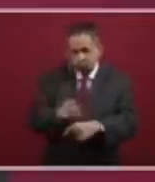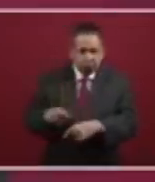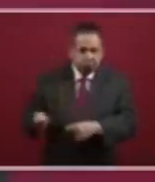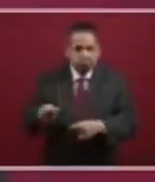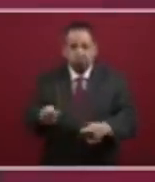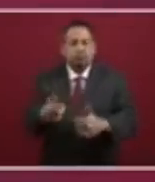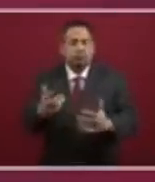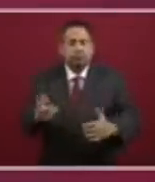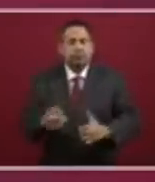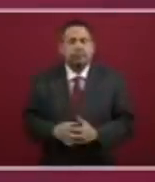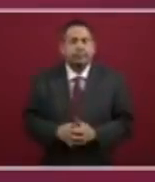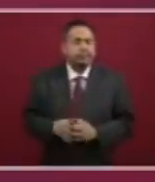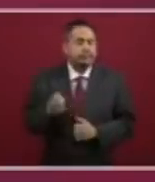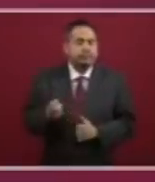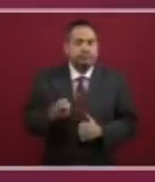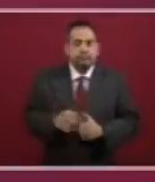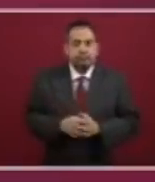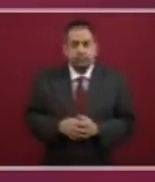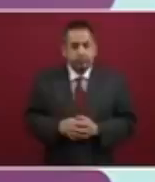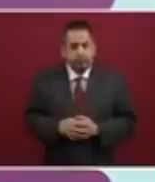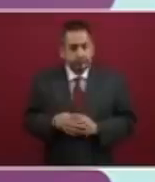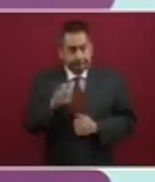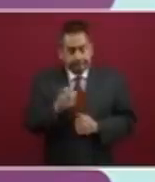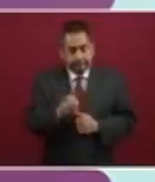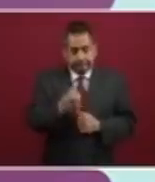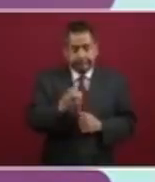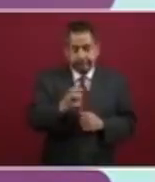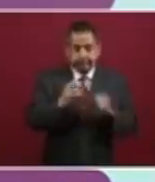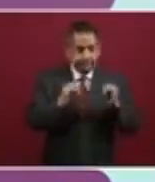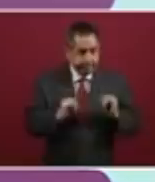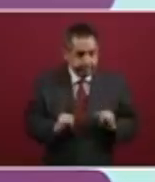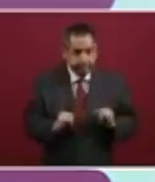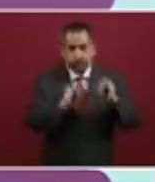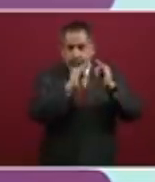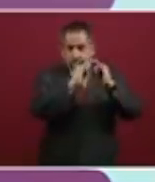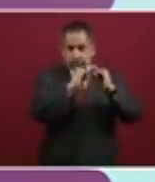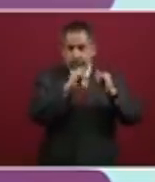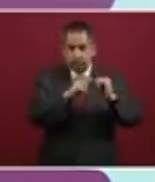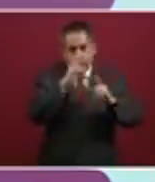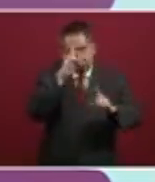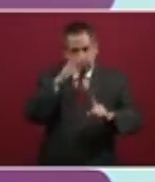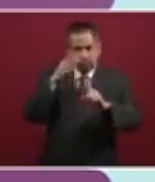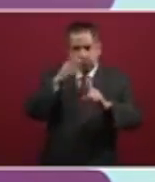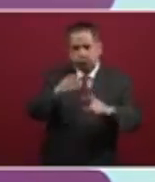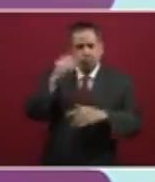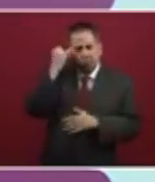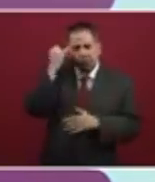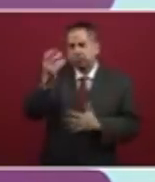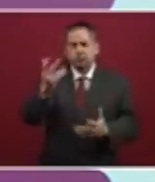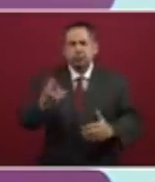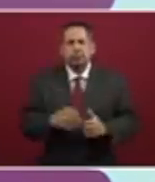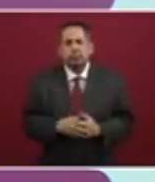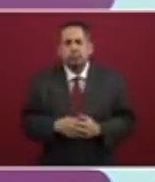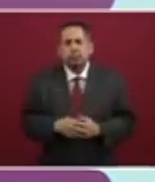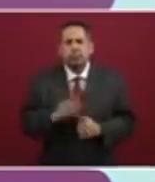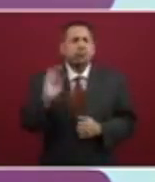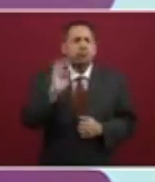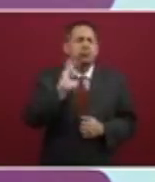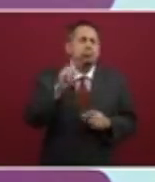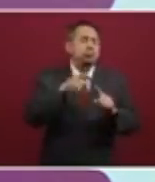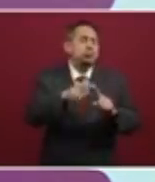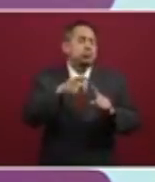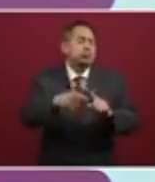Entonces, este instituto tiene ese propósito. Imagínense si hubiese existido